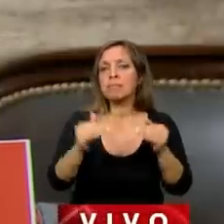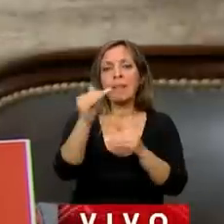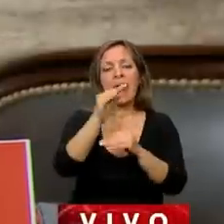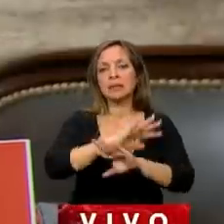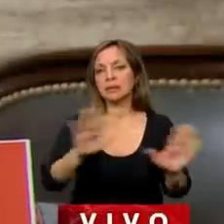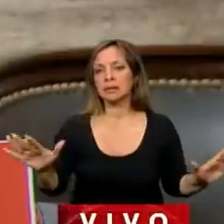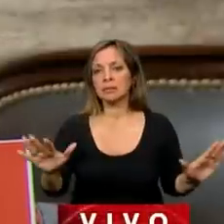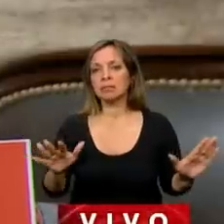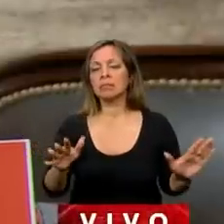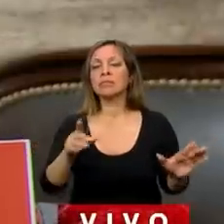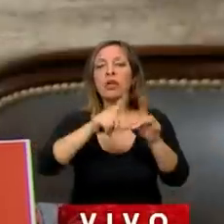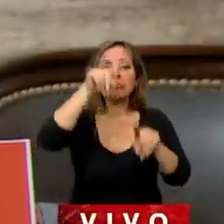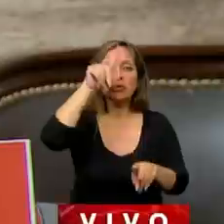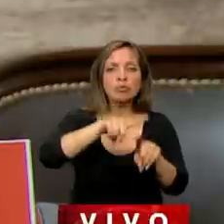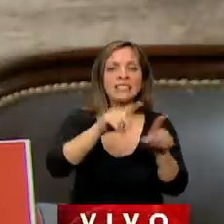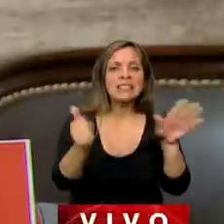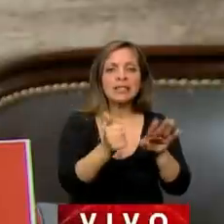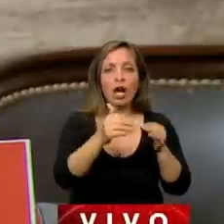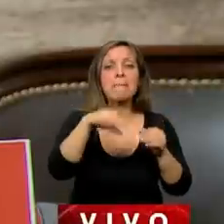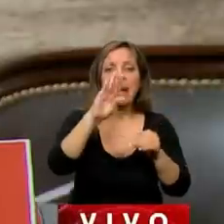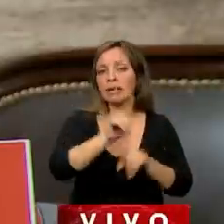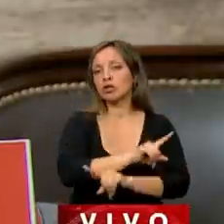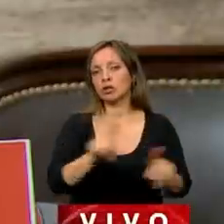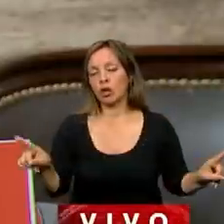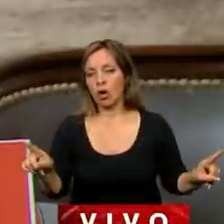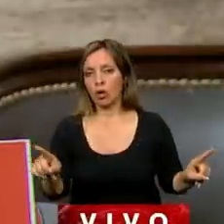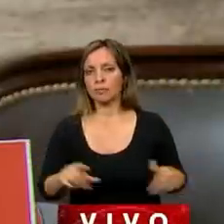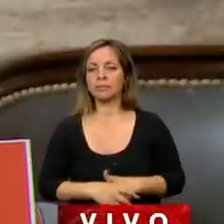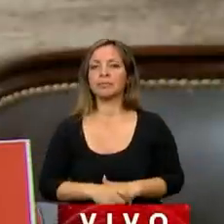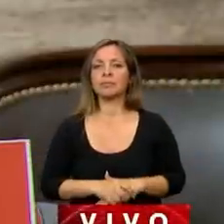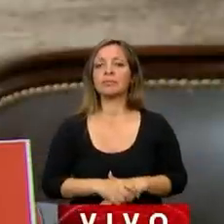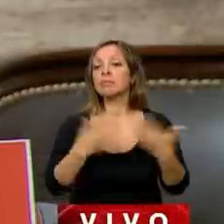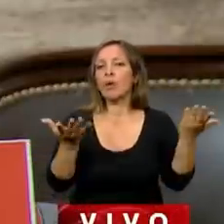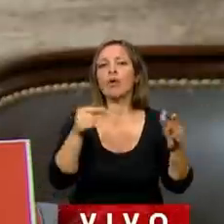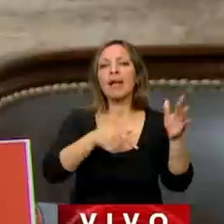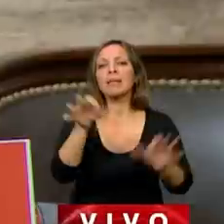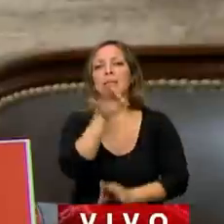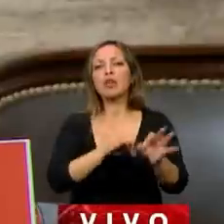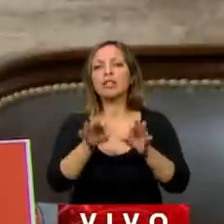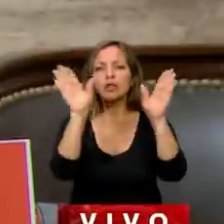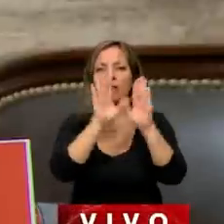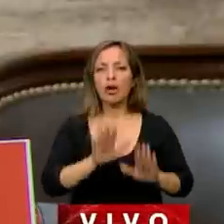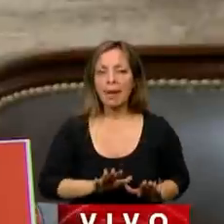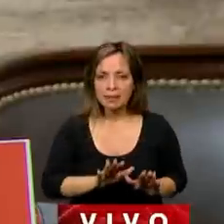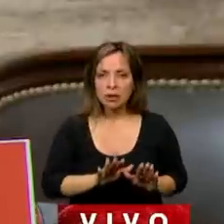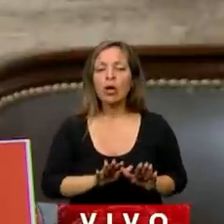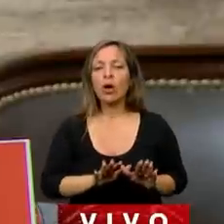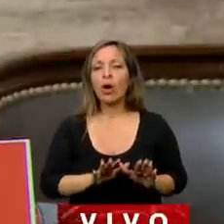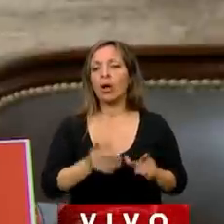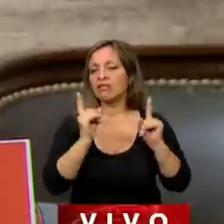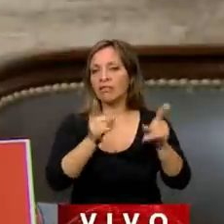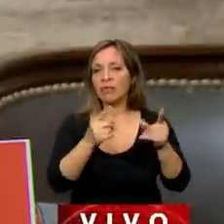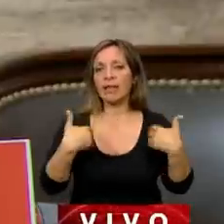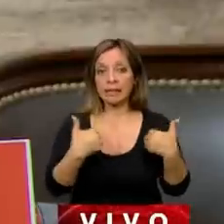una jornada que no supere las 6 horas. Pero bueno, este proyecto de formación permanente de la